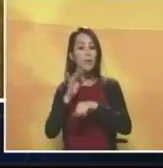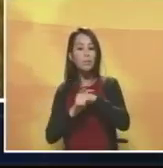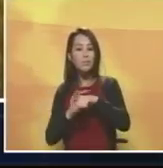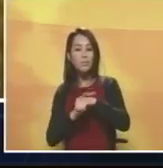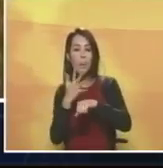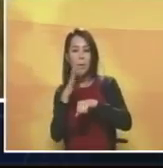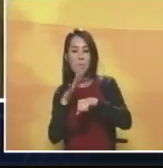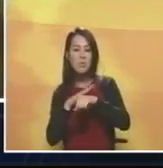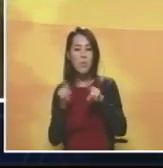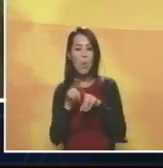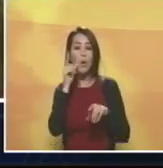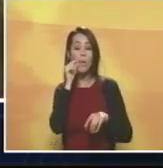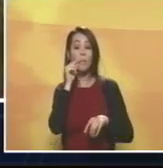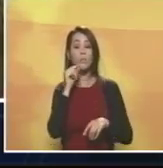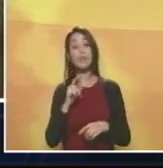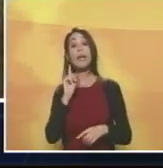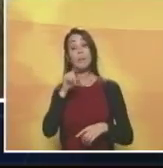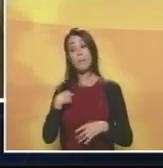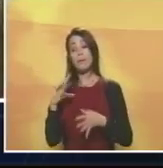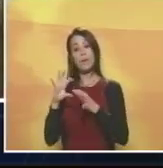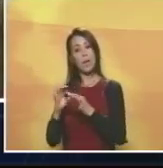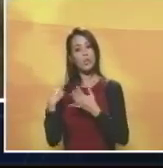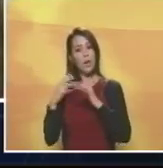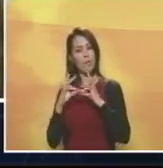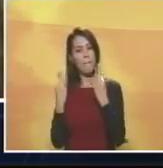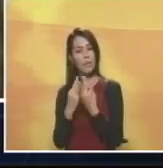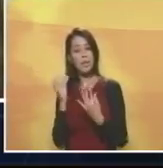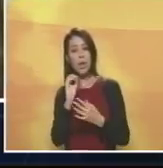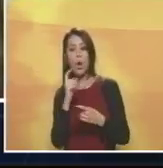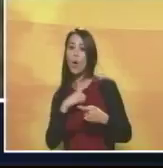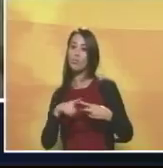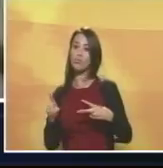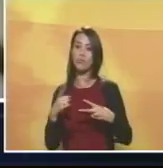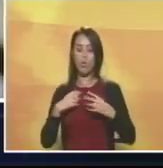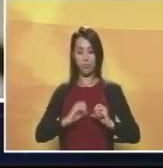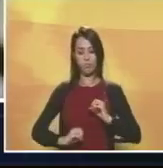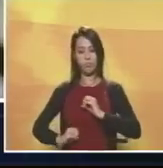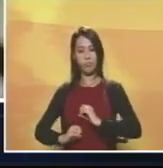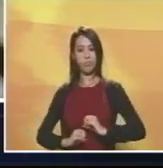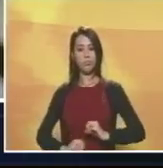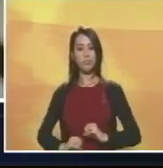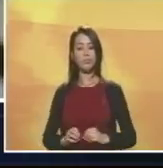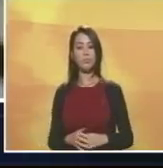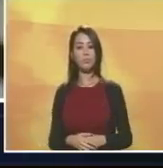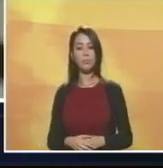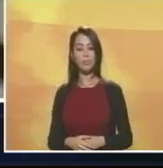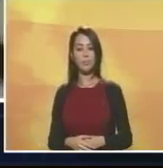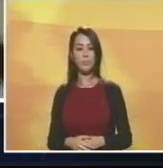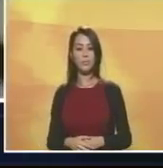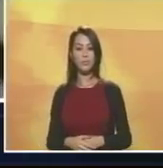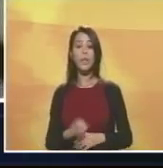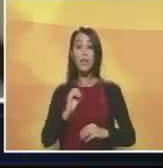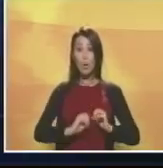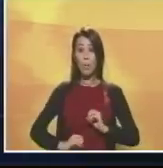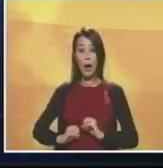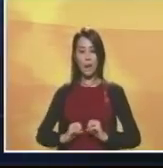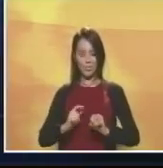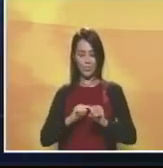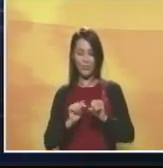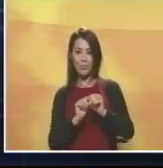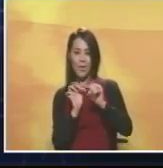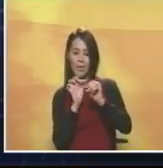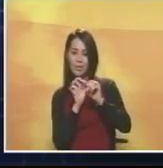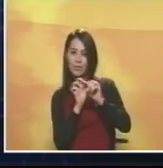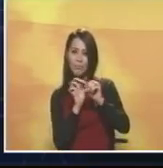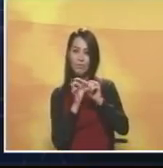hombres. Generalmente se hereda, pero también puede reflejar un desequilibrio hormonal subyacente como el síndrome de ovario poliquístico.